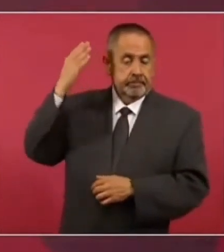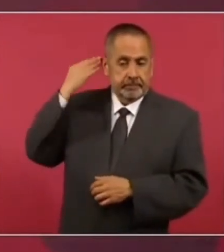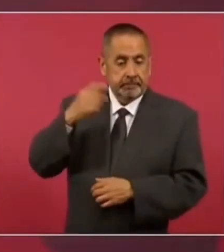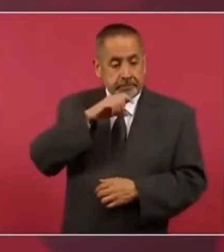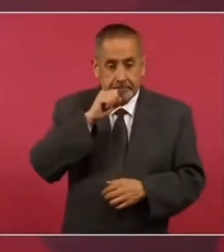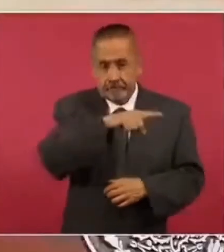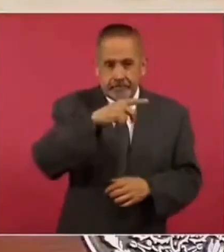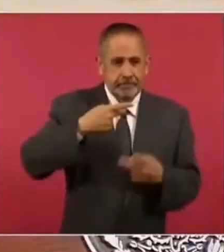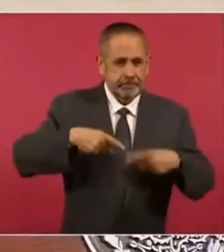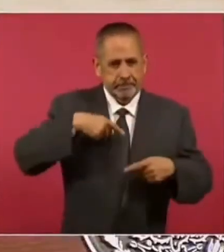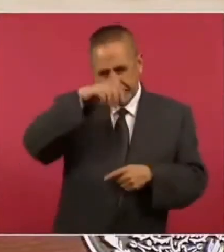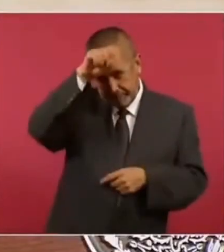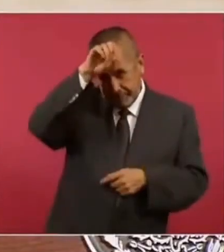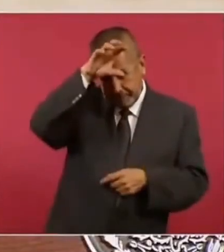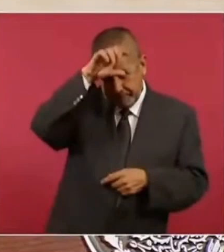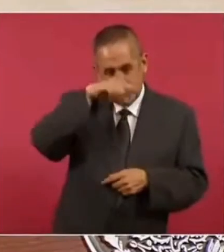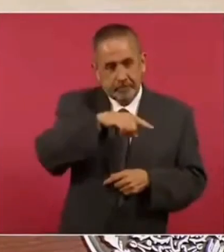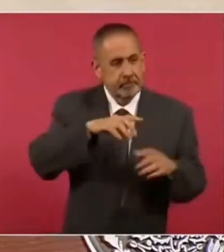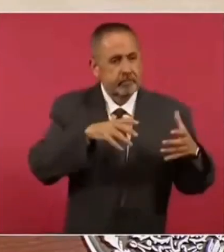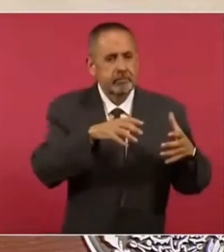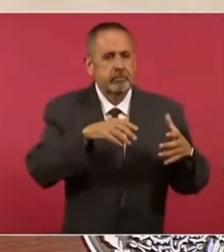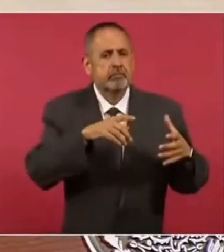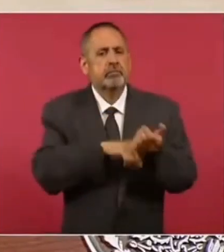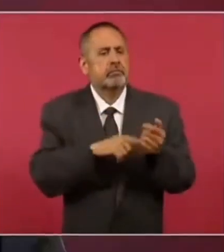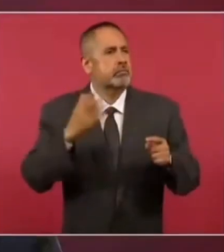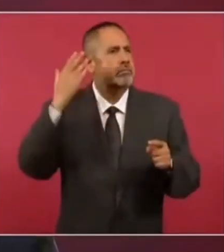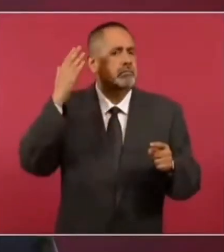los mineros, me refiero a los